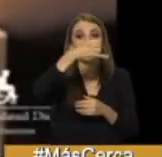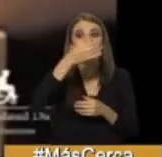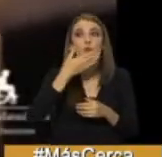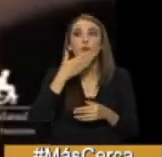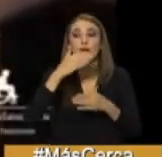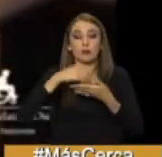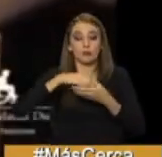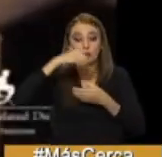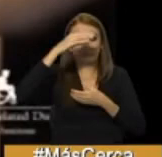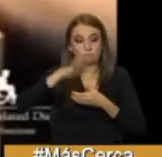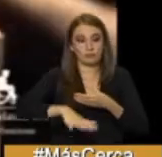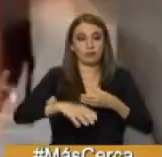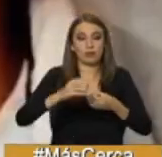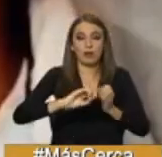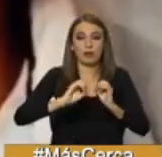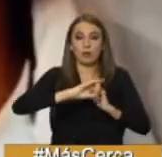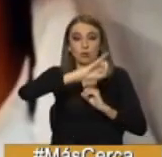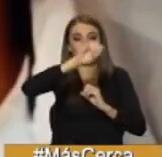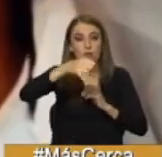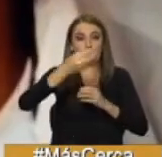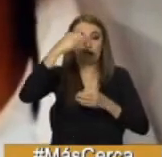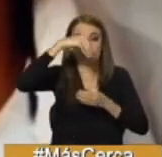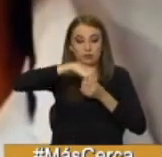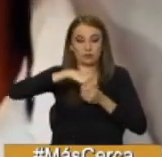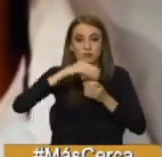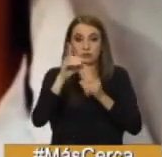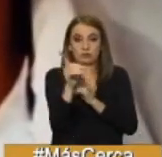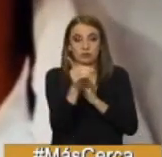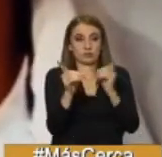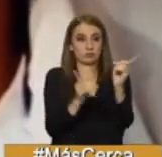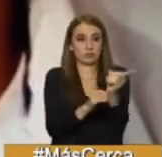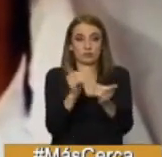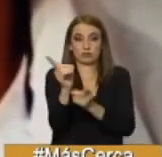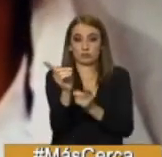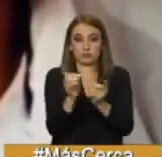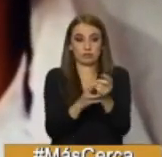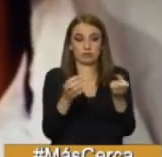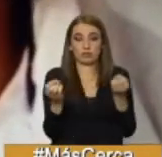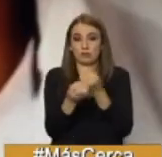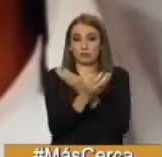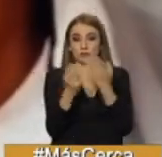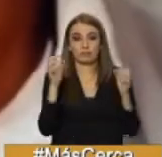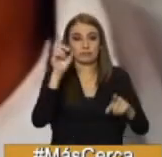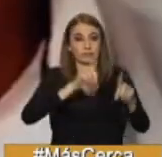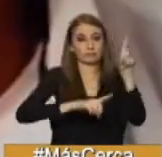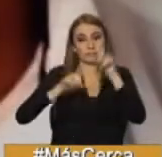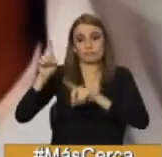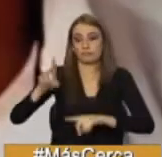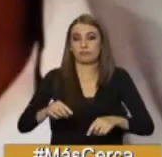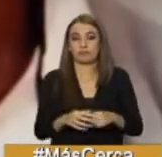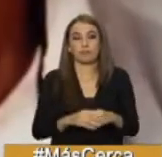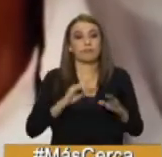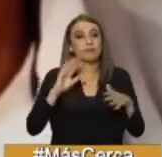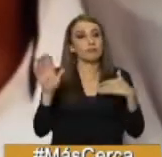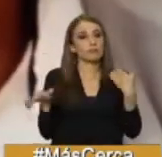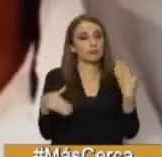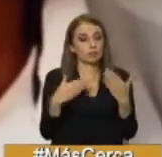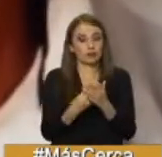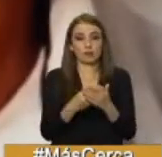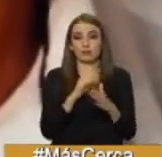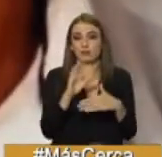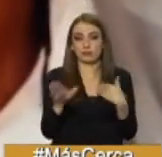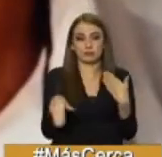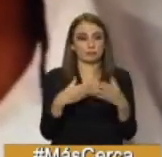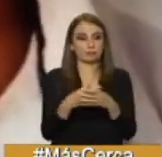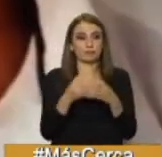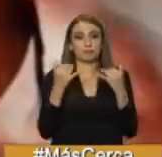de la casa como en el dormitorio. Es de evitar lo que sean actividades prolongadas. O sea, toda actividad que le